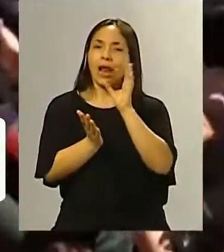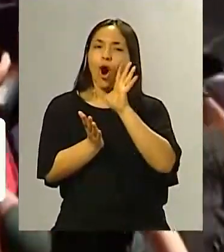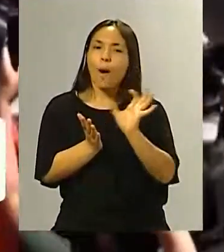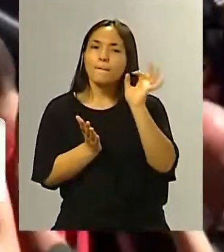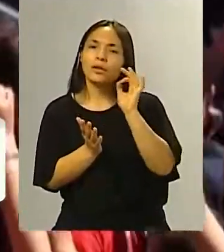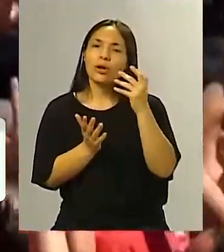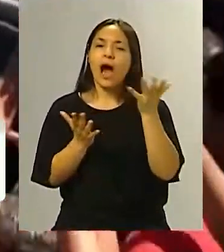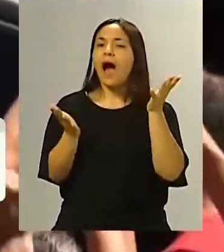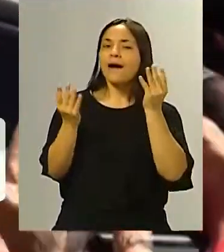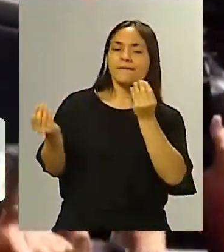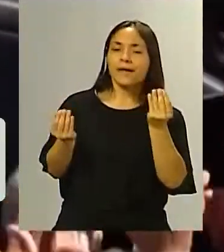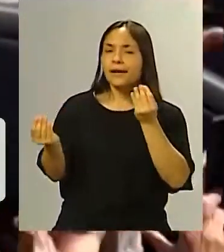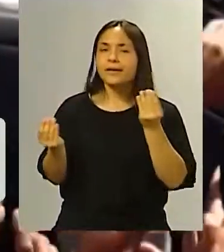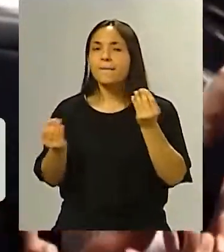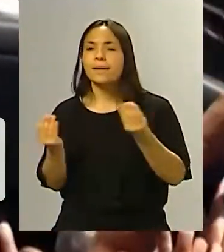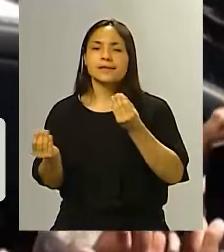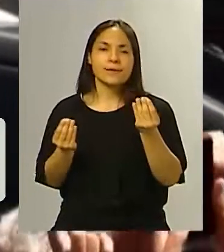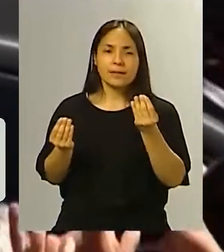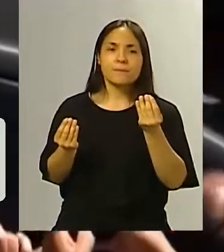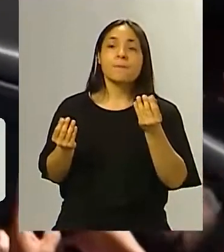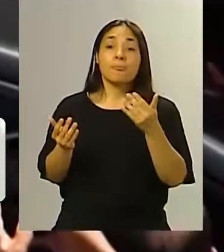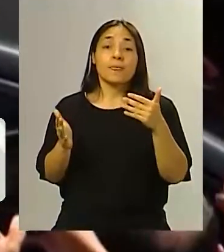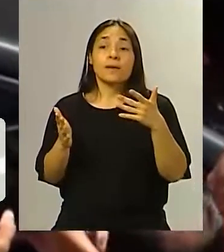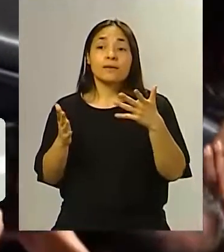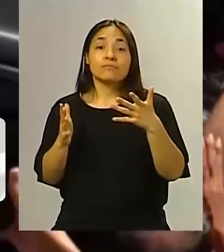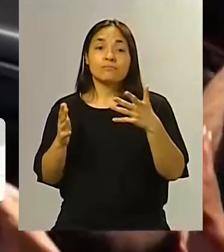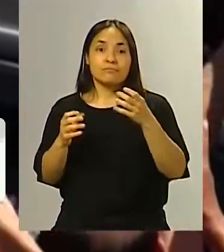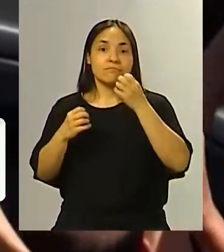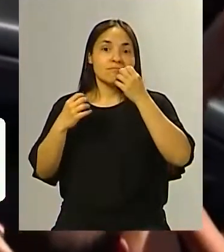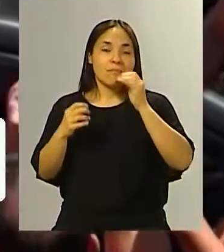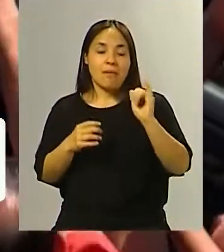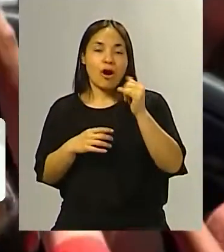poder predecir lo que decía con mejor que otras